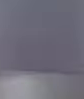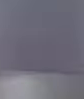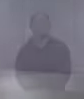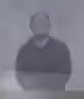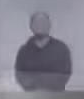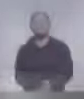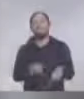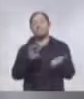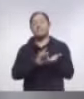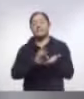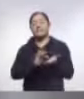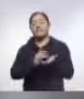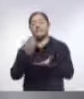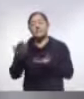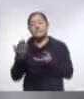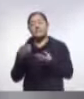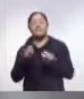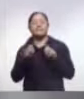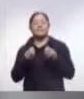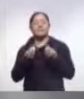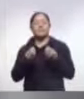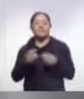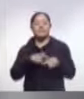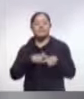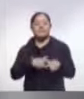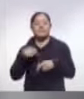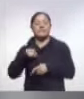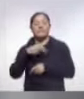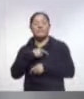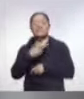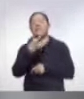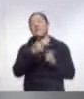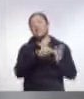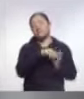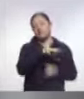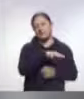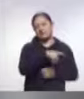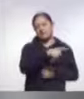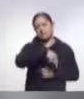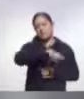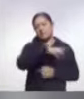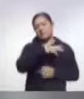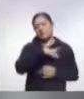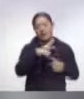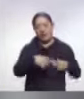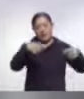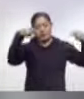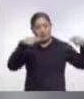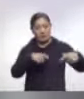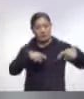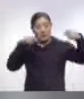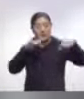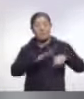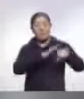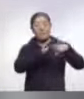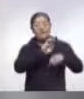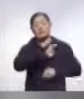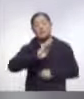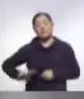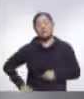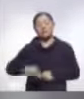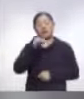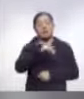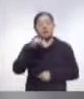Muchísimas gracias por continuar con nosotros. Durante el 2019 se incrementó la plantación de maguey en el municipio de Nanacamilpa.